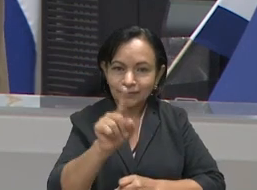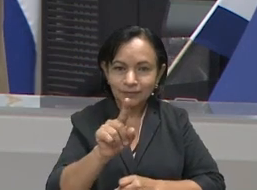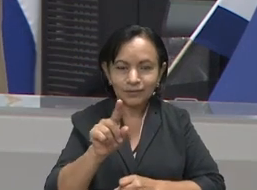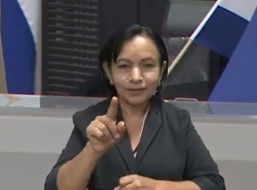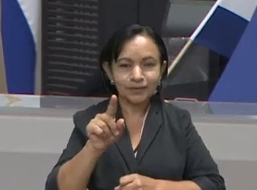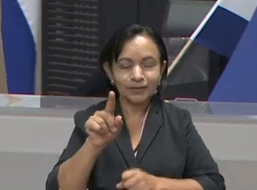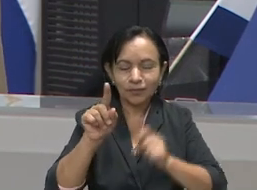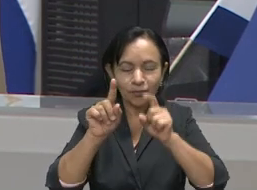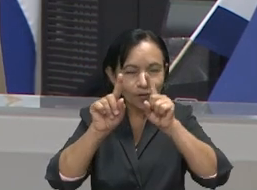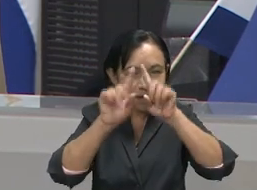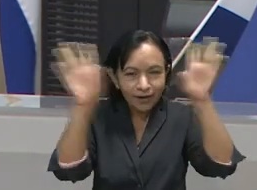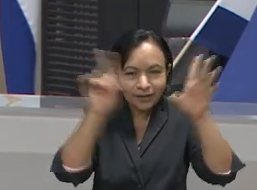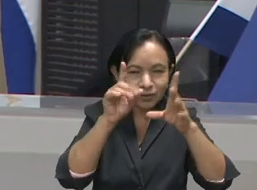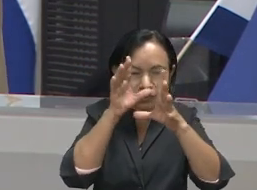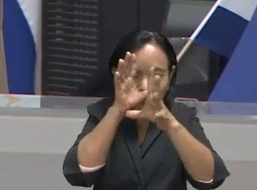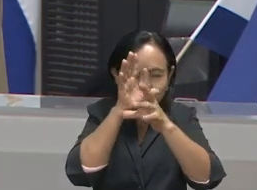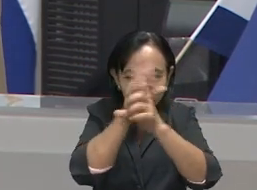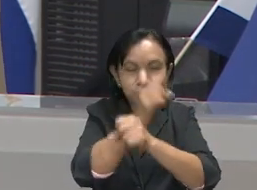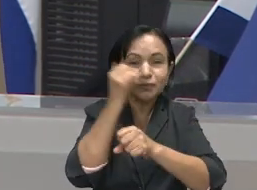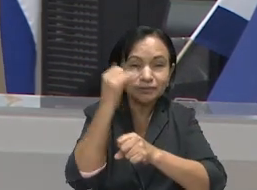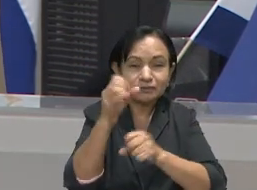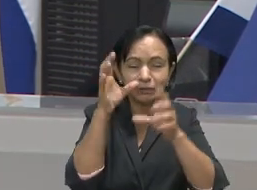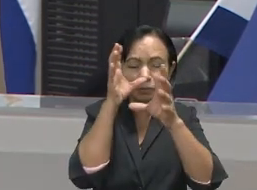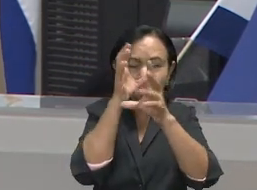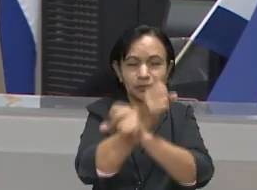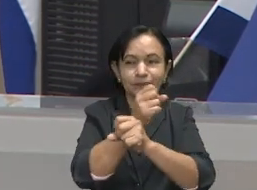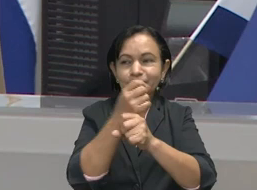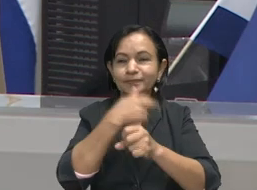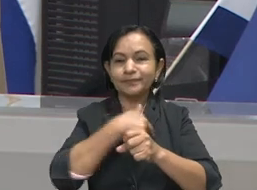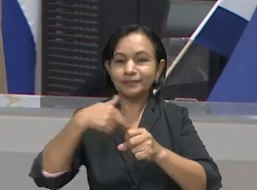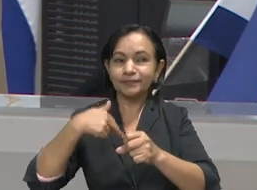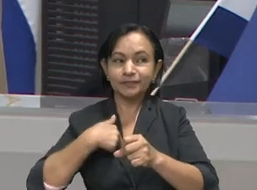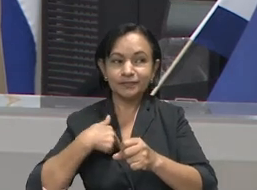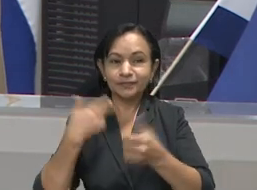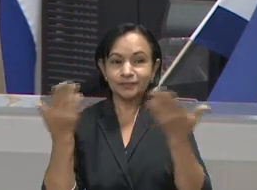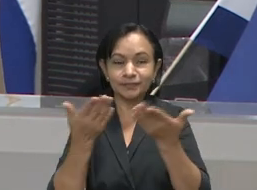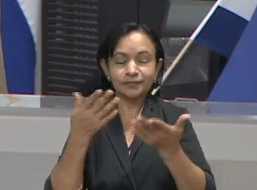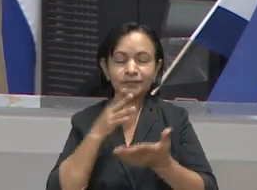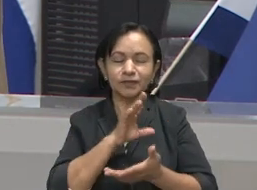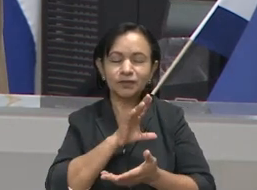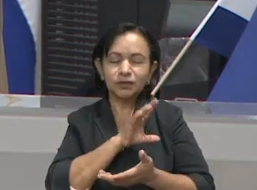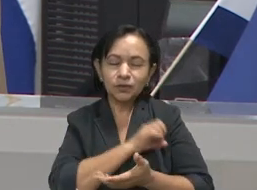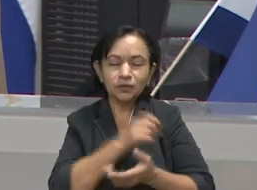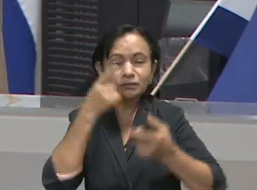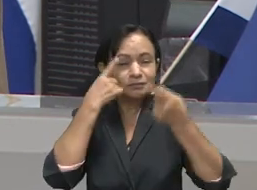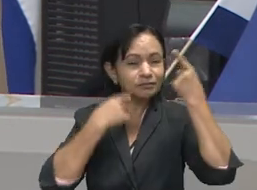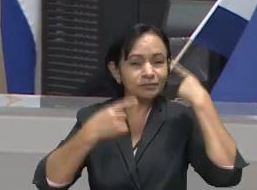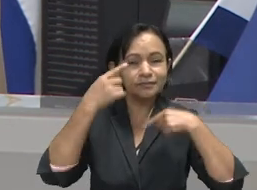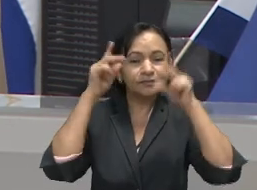no muy clara, y que provocó dolor y lágrimas en